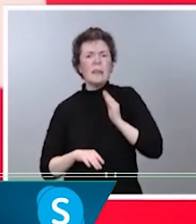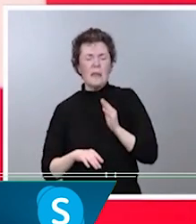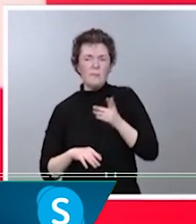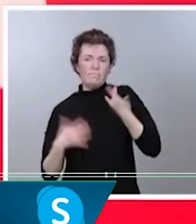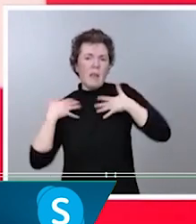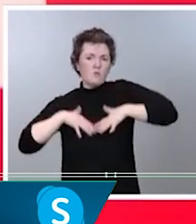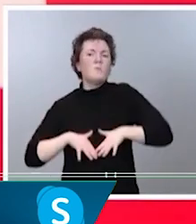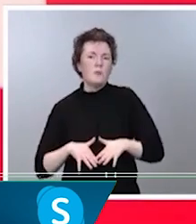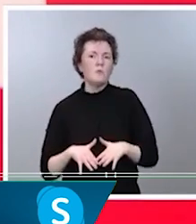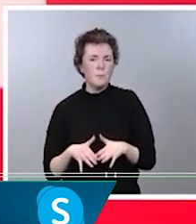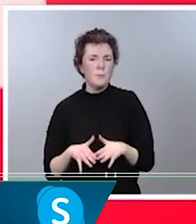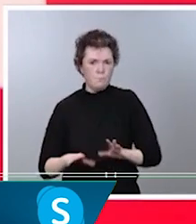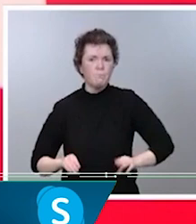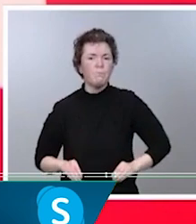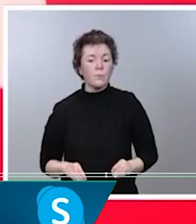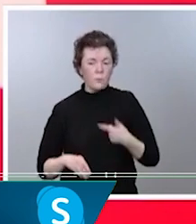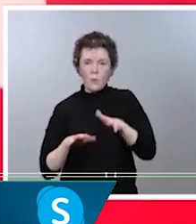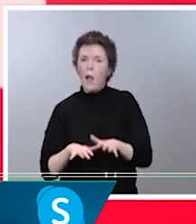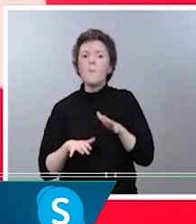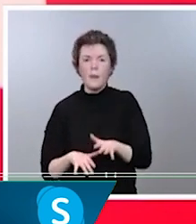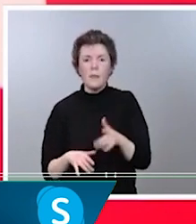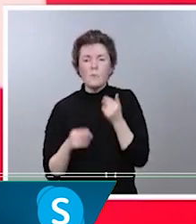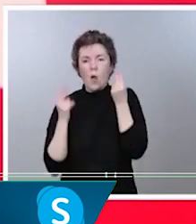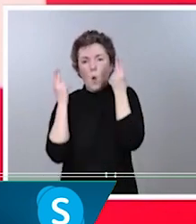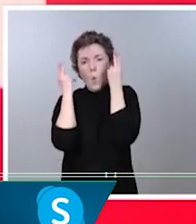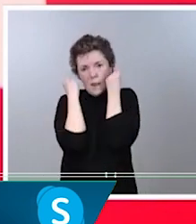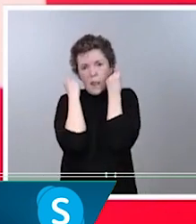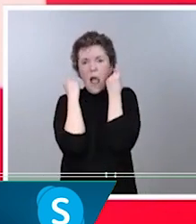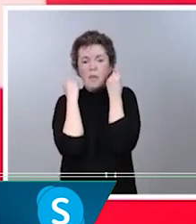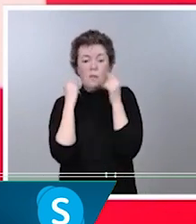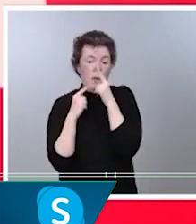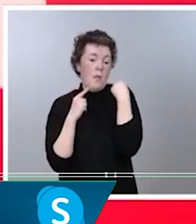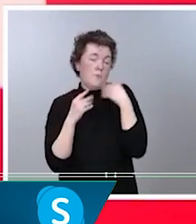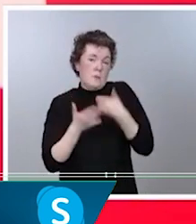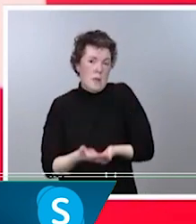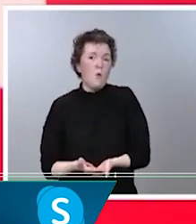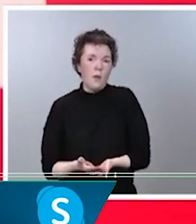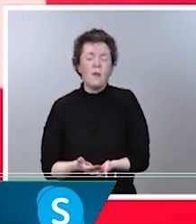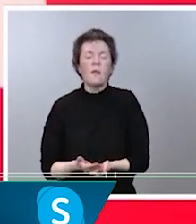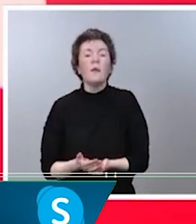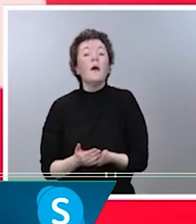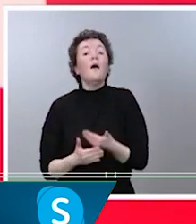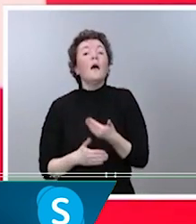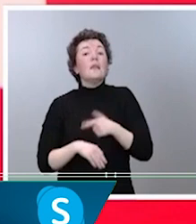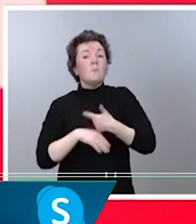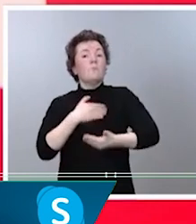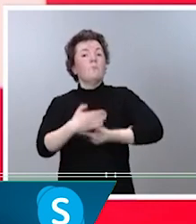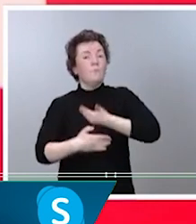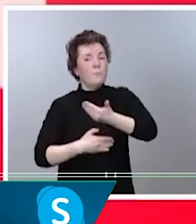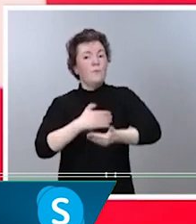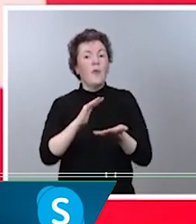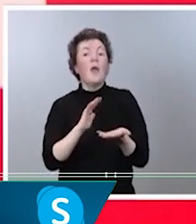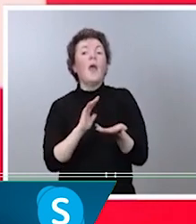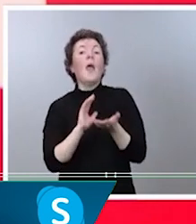pues tendría que darle competencias a las comunidades autónomas para que tomen medidas, a no ser que él quiera tomar medidas a nivel